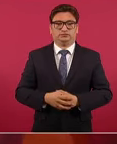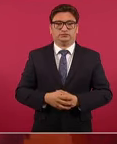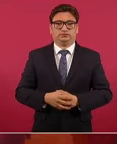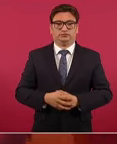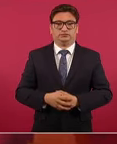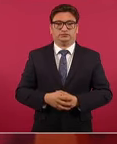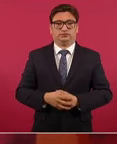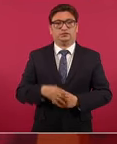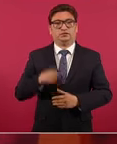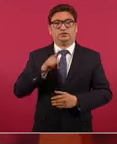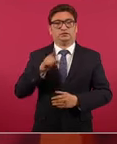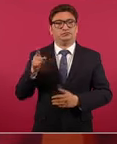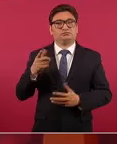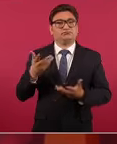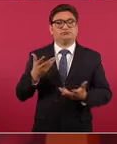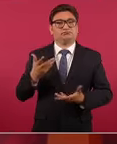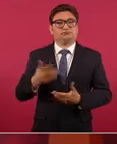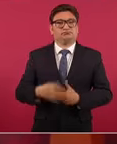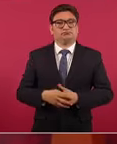tienen